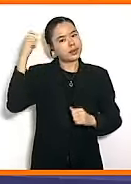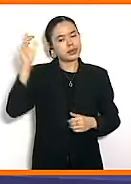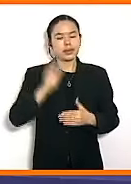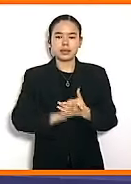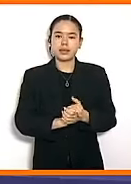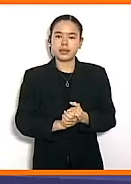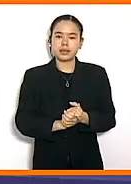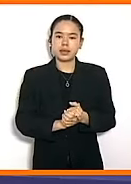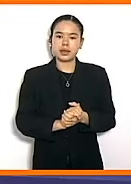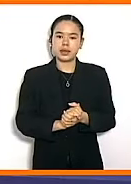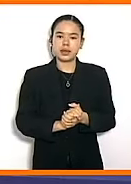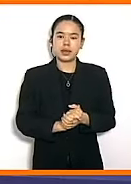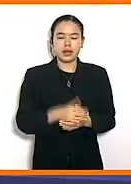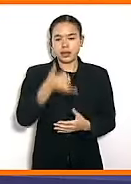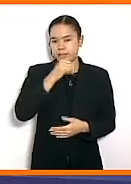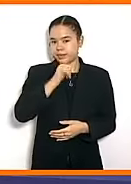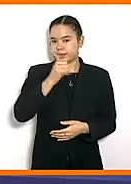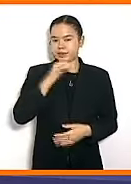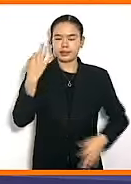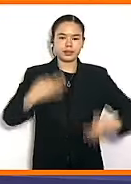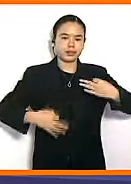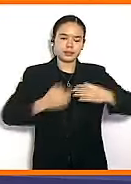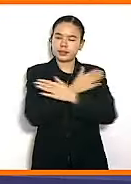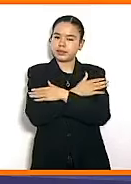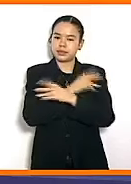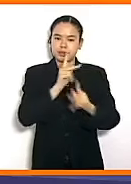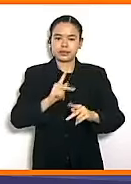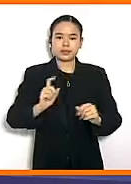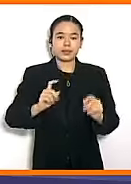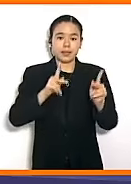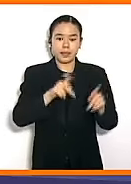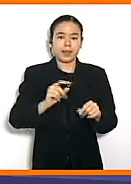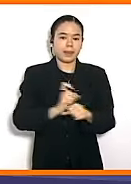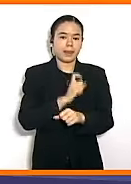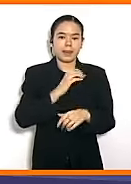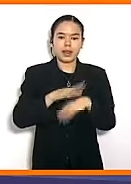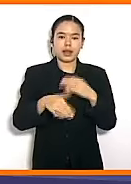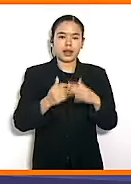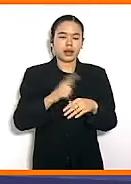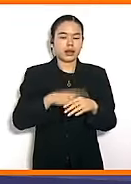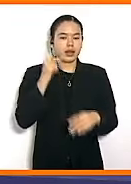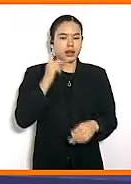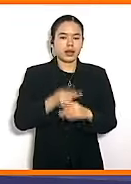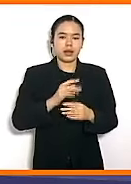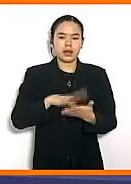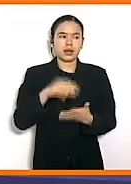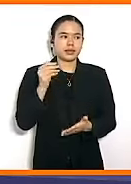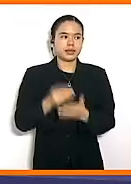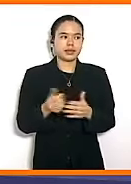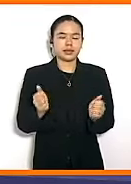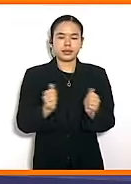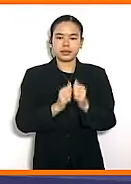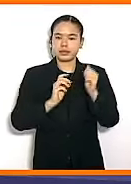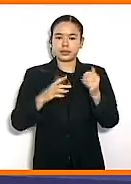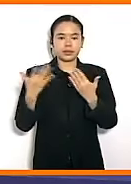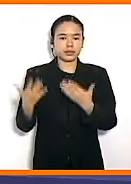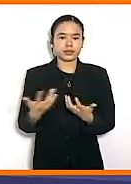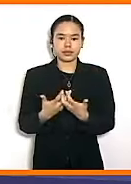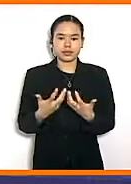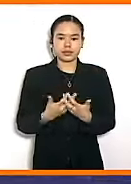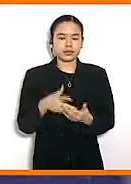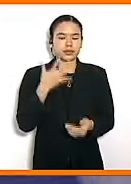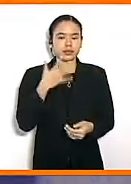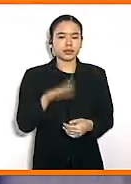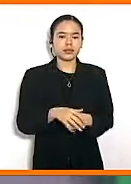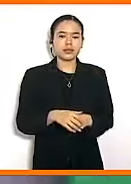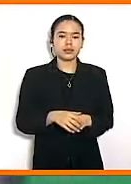de sueños licor. Felicidades a nuestros ganadores. Y ahora si estás esperando multiplicar tu premio, Kate está lista para darte la